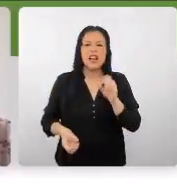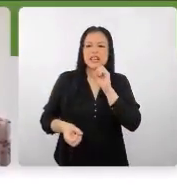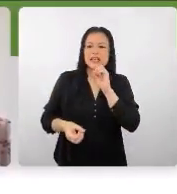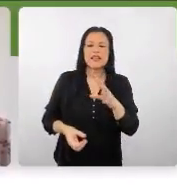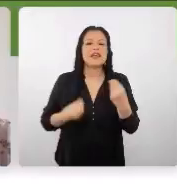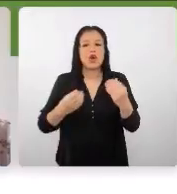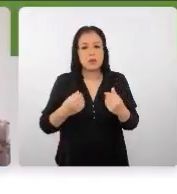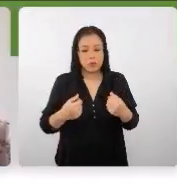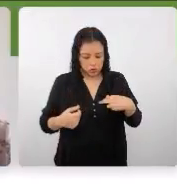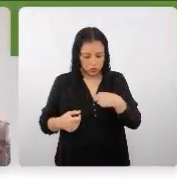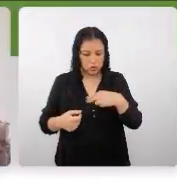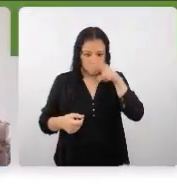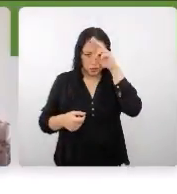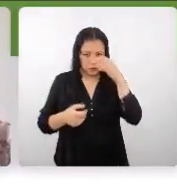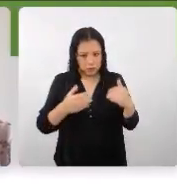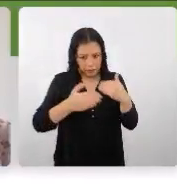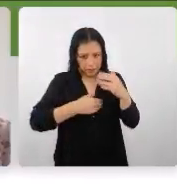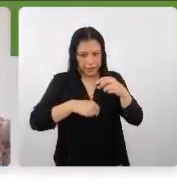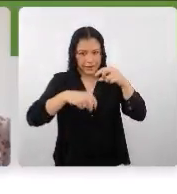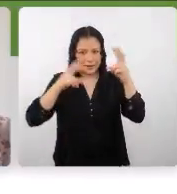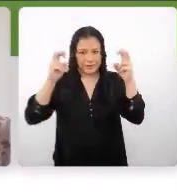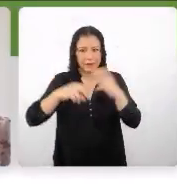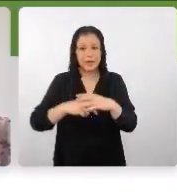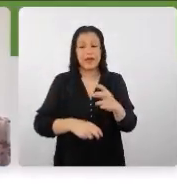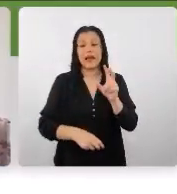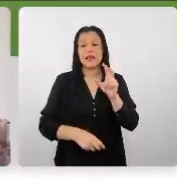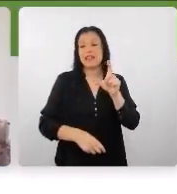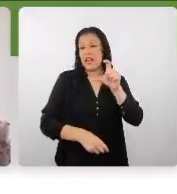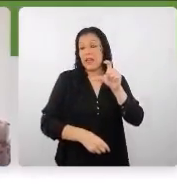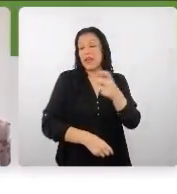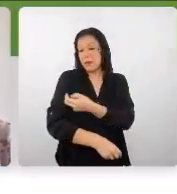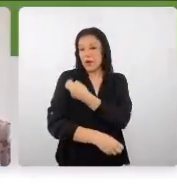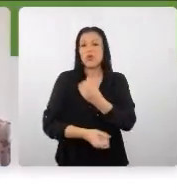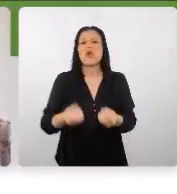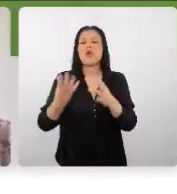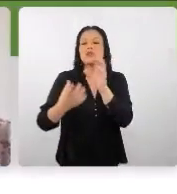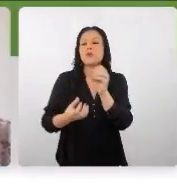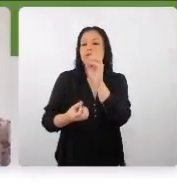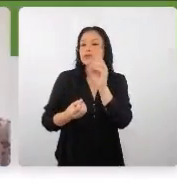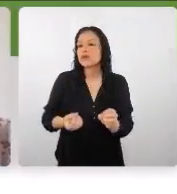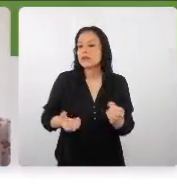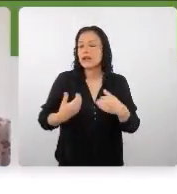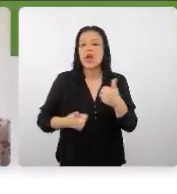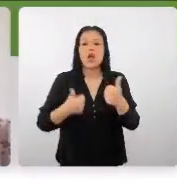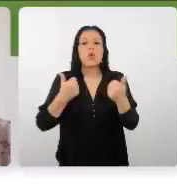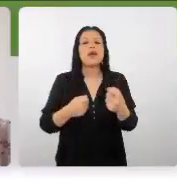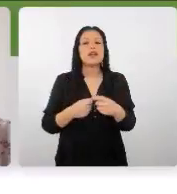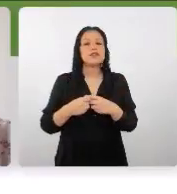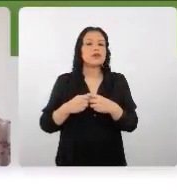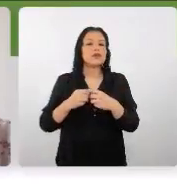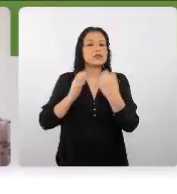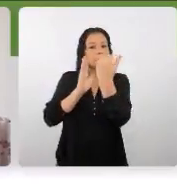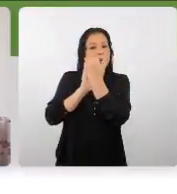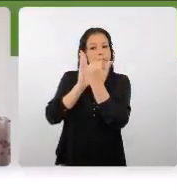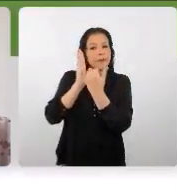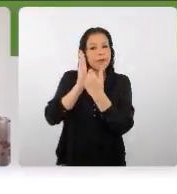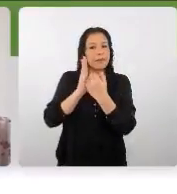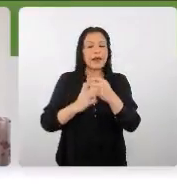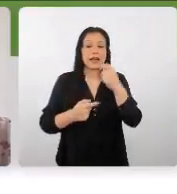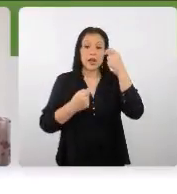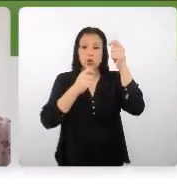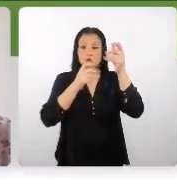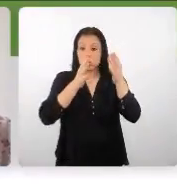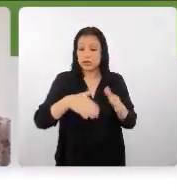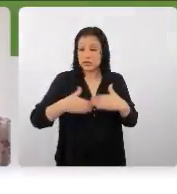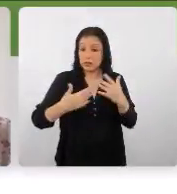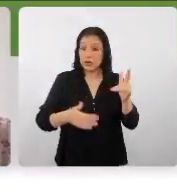está avanzando en el tema de las vacunas, en cuánto porcentaje nos encontramos, cuáles son los requisitos para que un turista pueda venir a